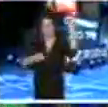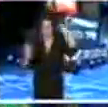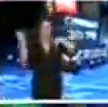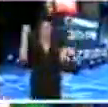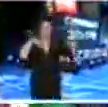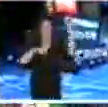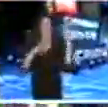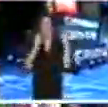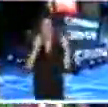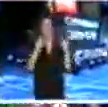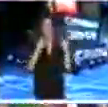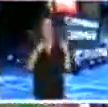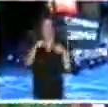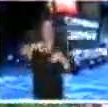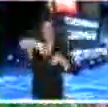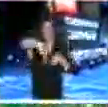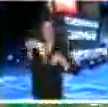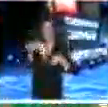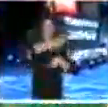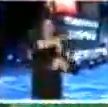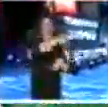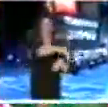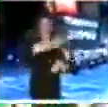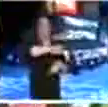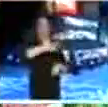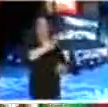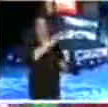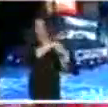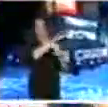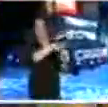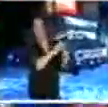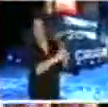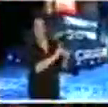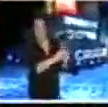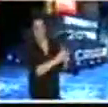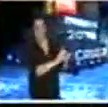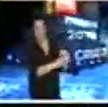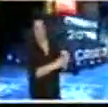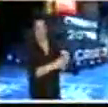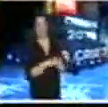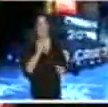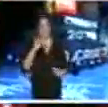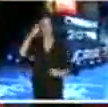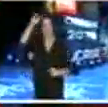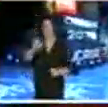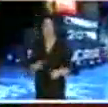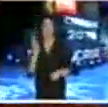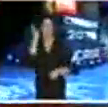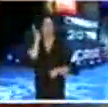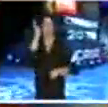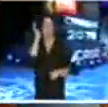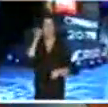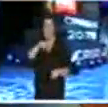que a Canarias le ha cambiado el guión. Sí, pedazo de actriz. Hola, más en